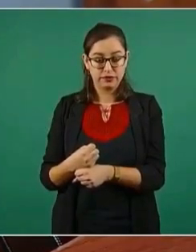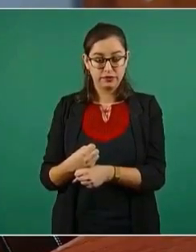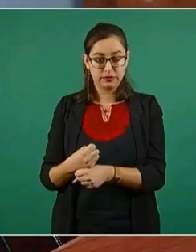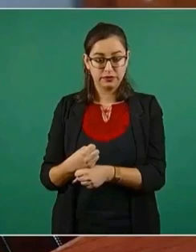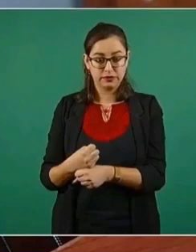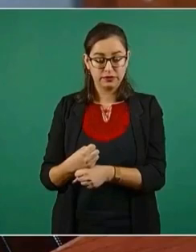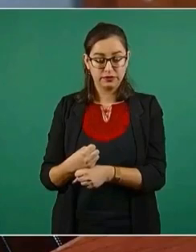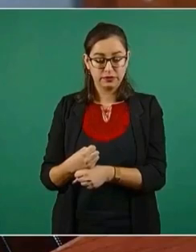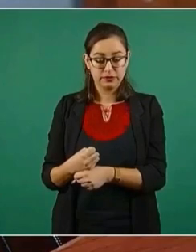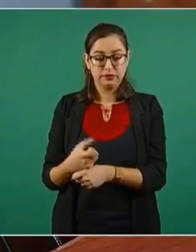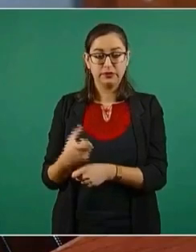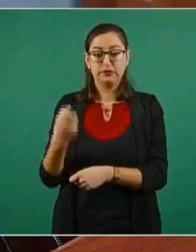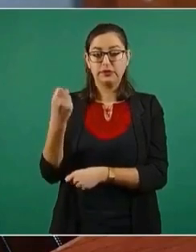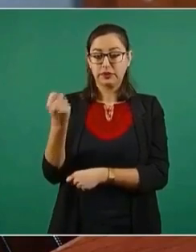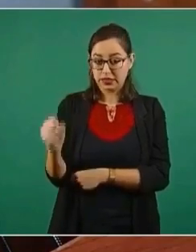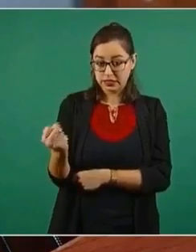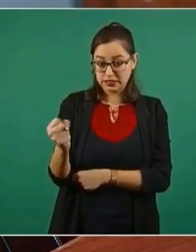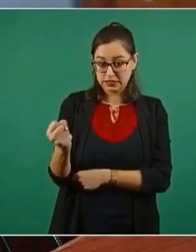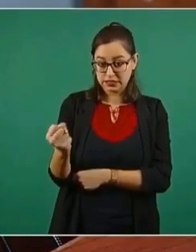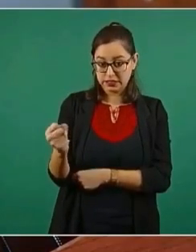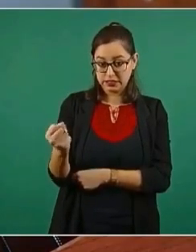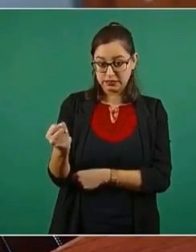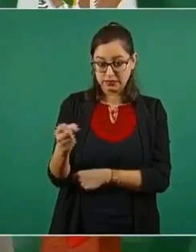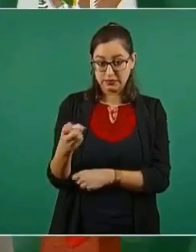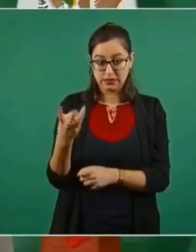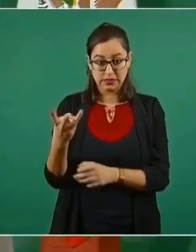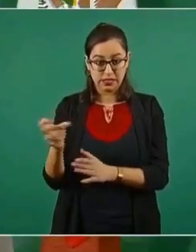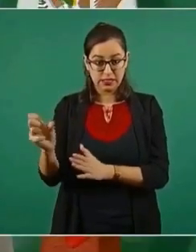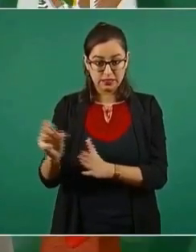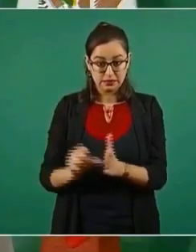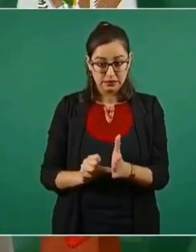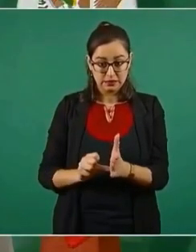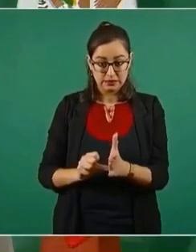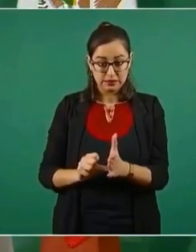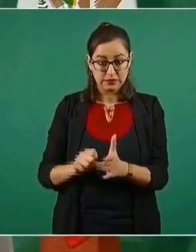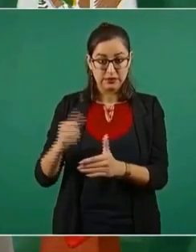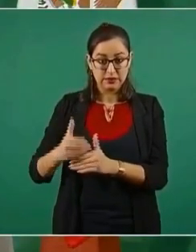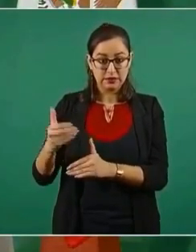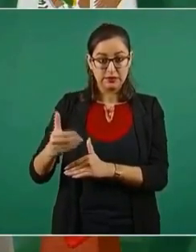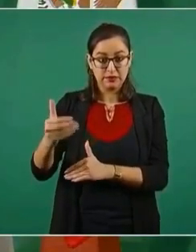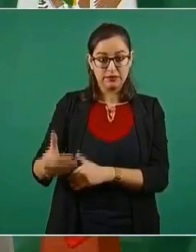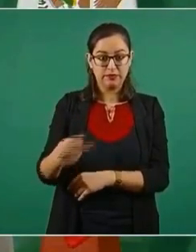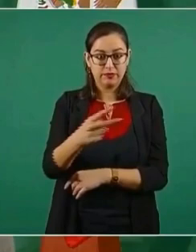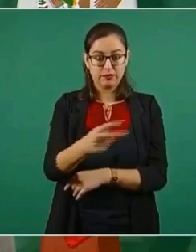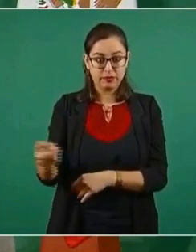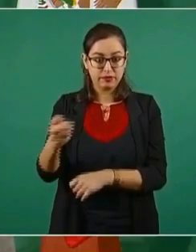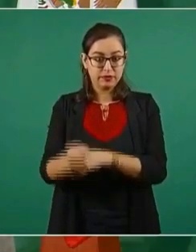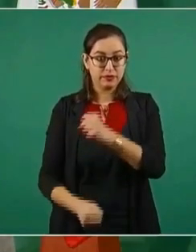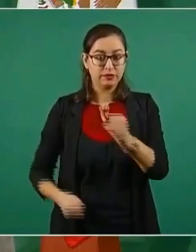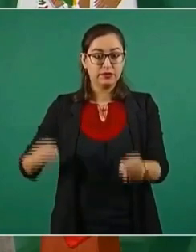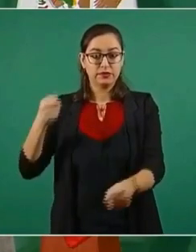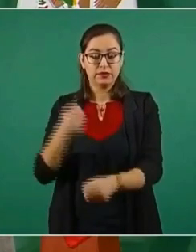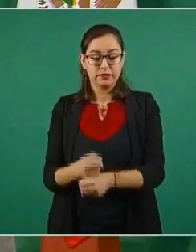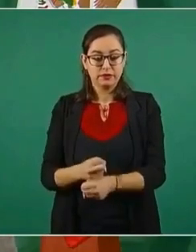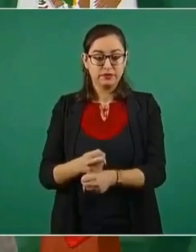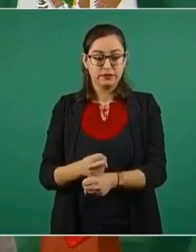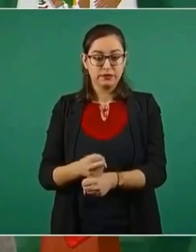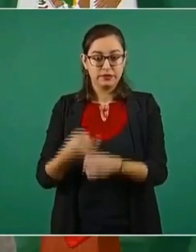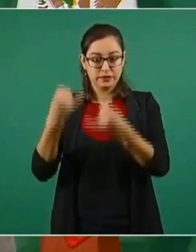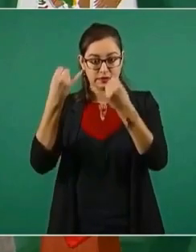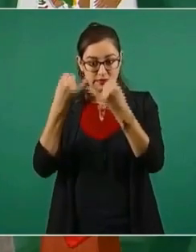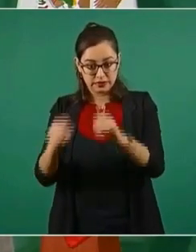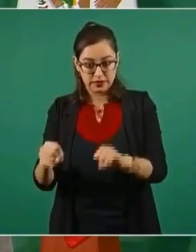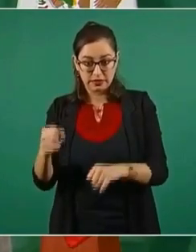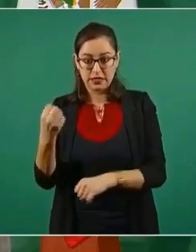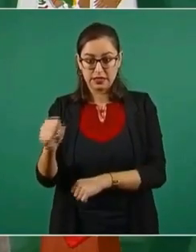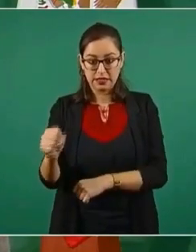es en septiembre, 3 meses, celebrará los primeros 200 años de su vida independiente, es en septiembre